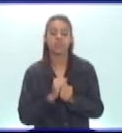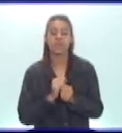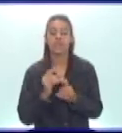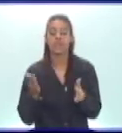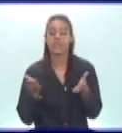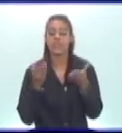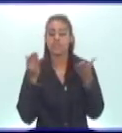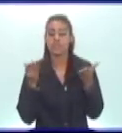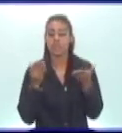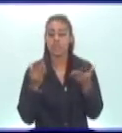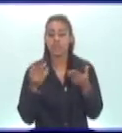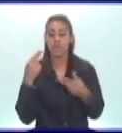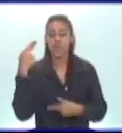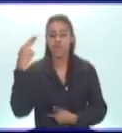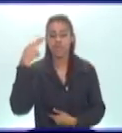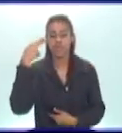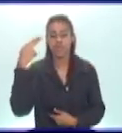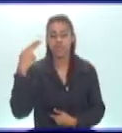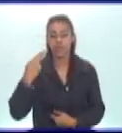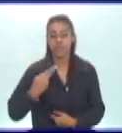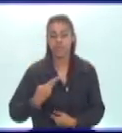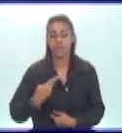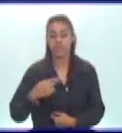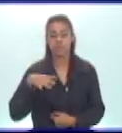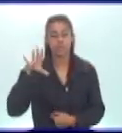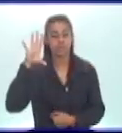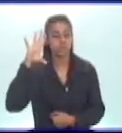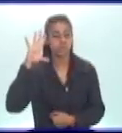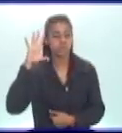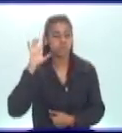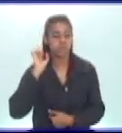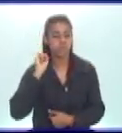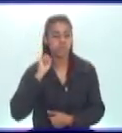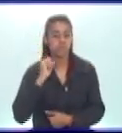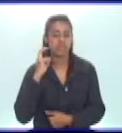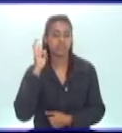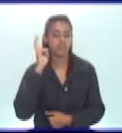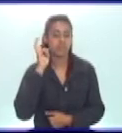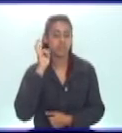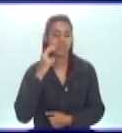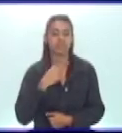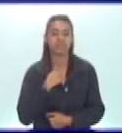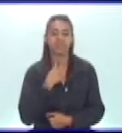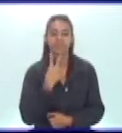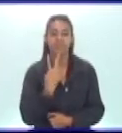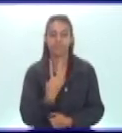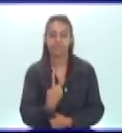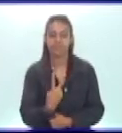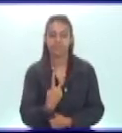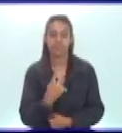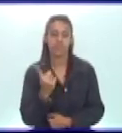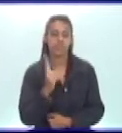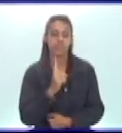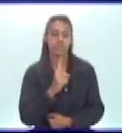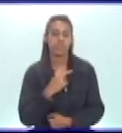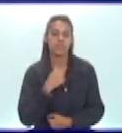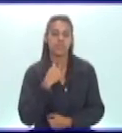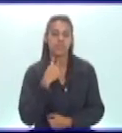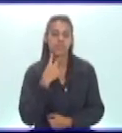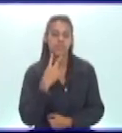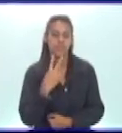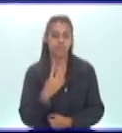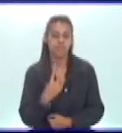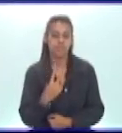desarrollo de habilidades para captar los sonidos verbales y los sonidos no verbales,